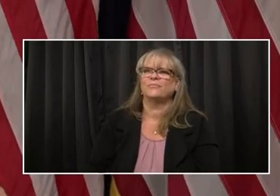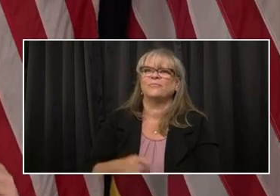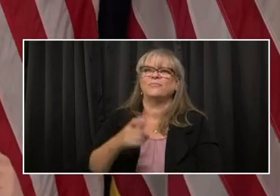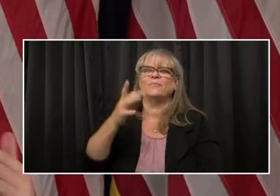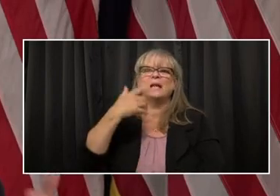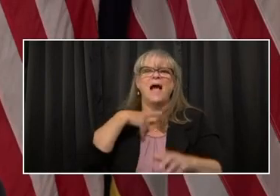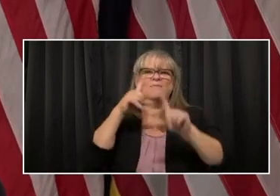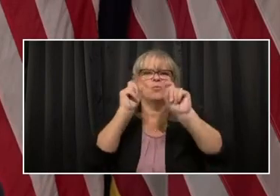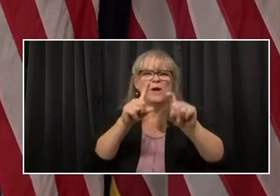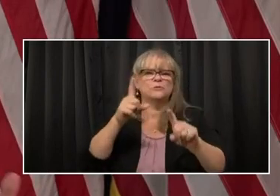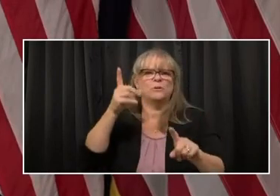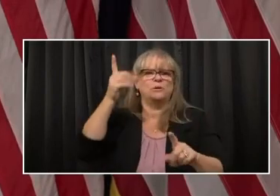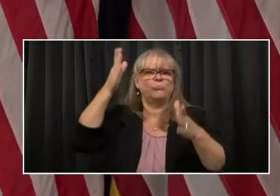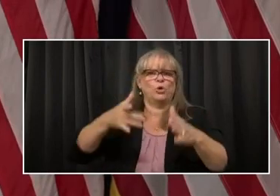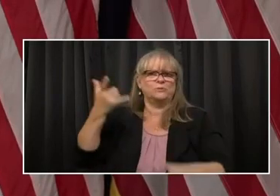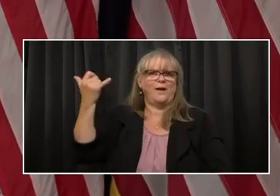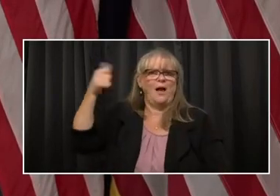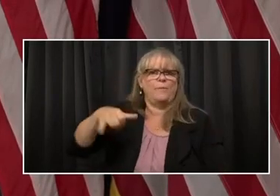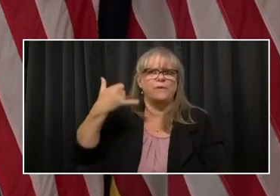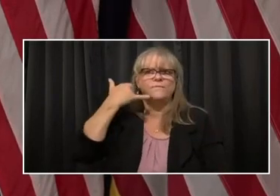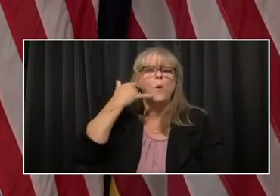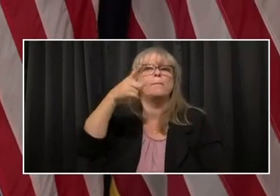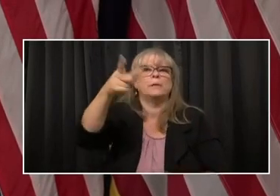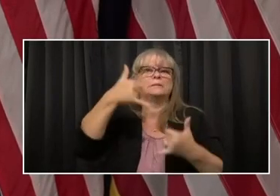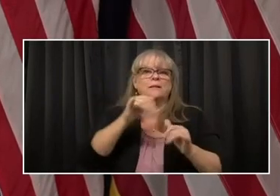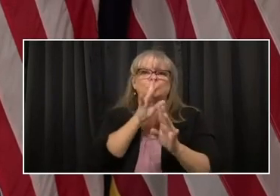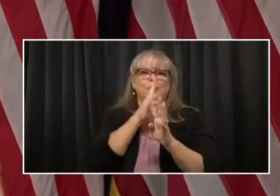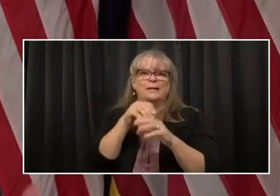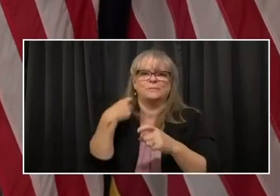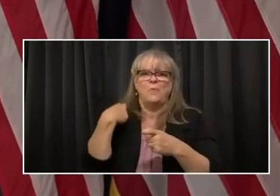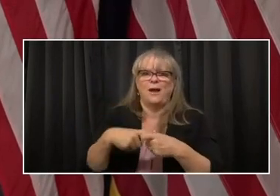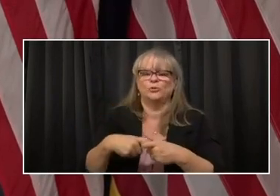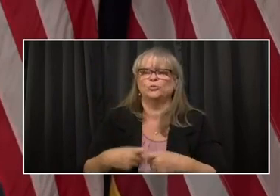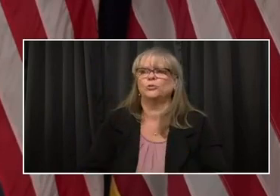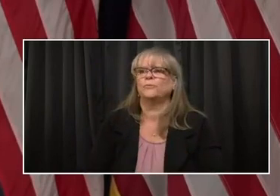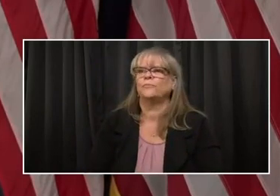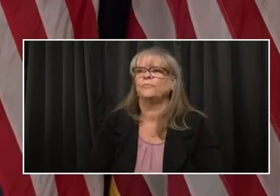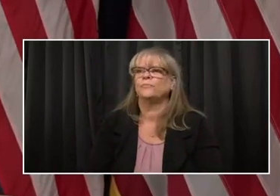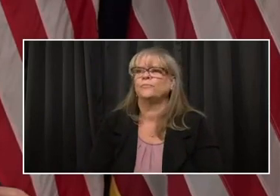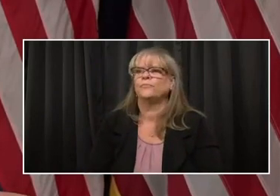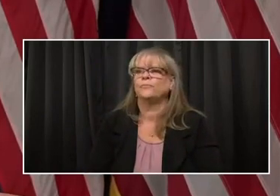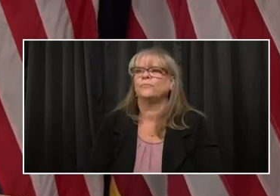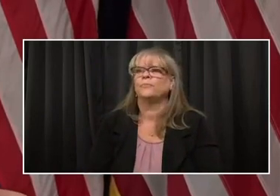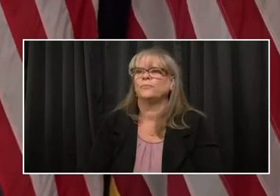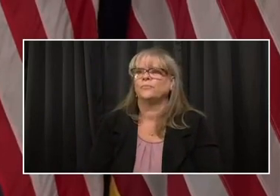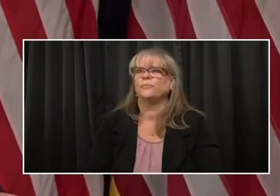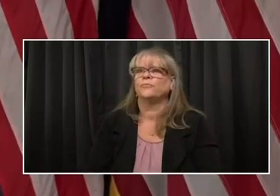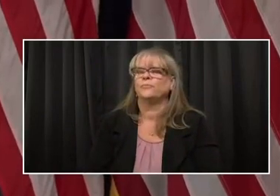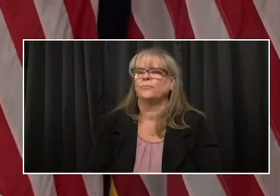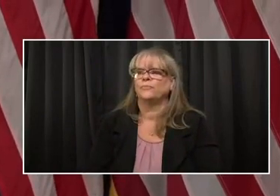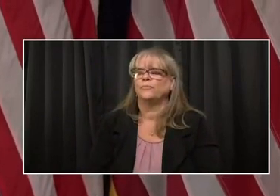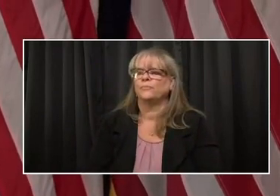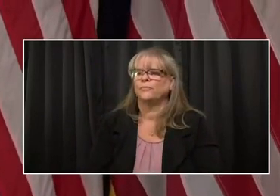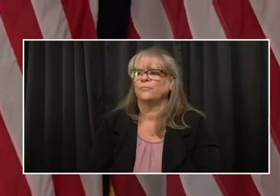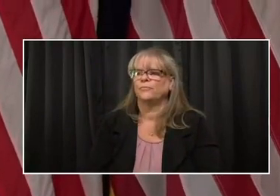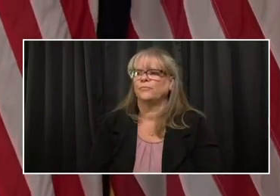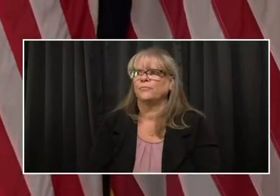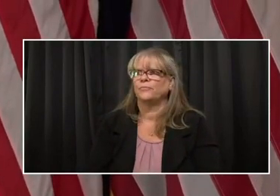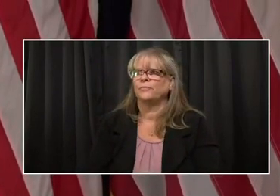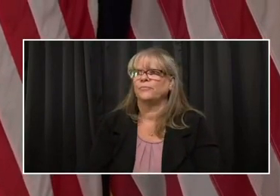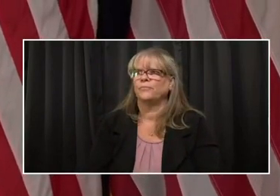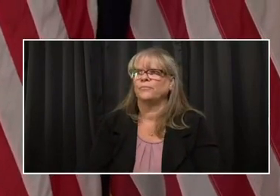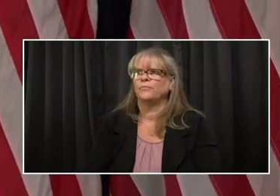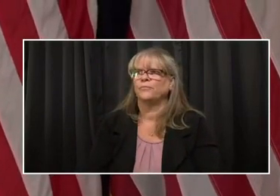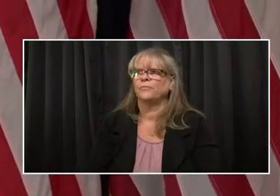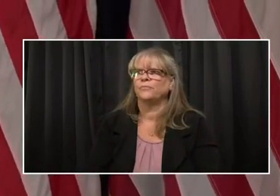de cerrar y abrir escuelas es informada de la información de